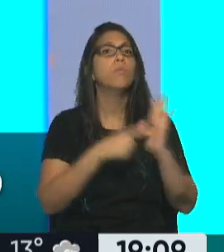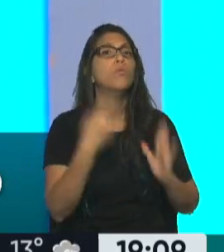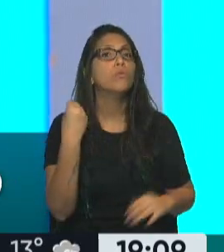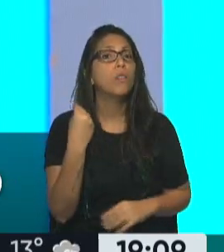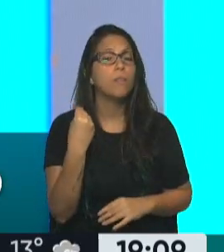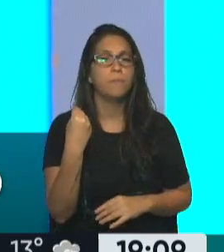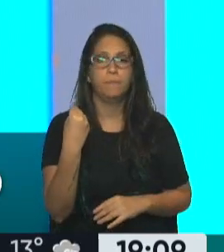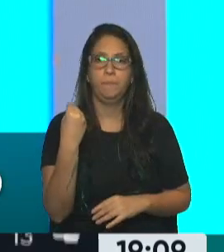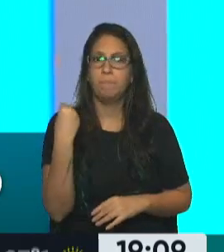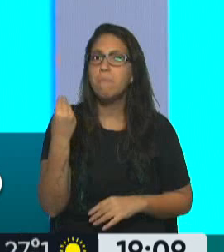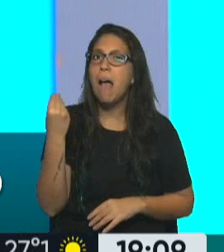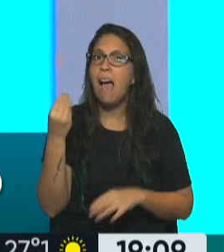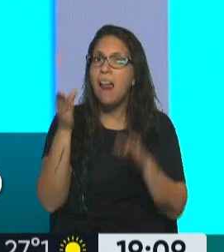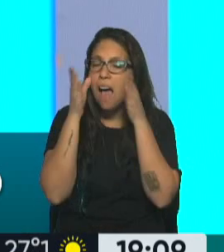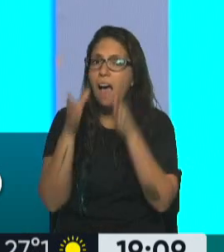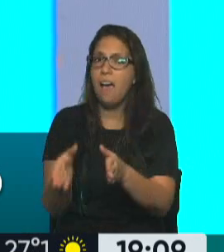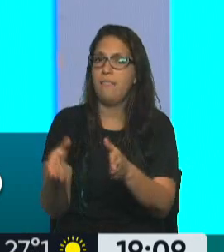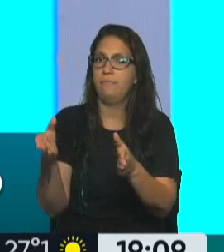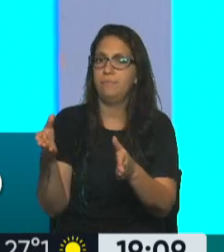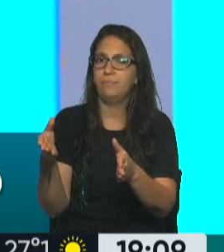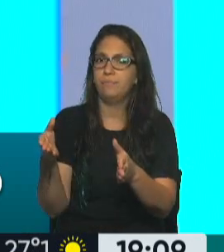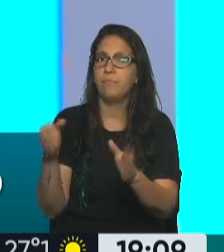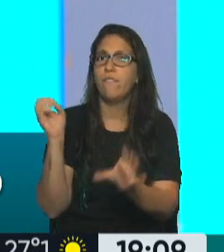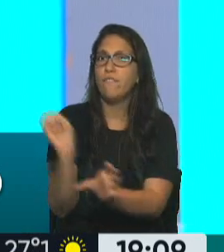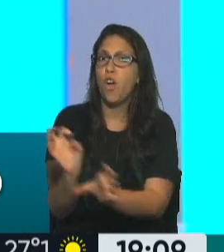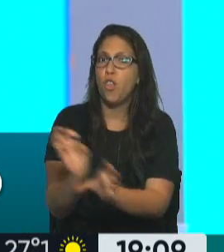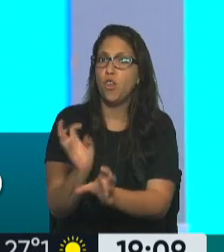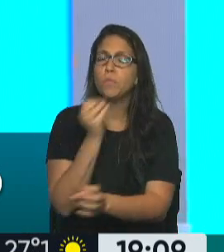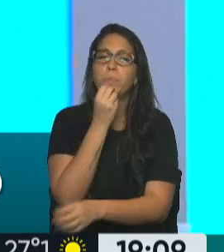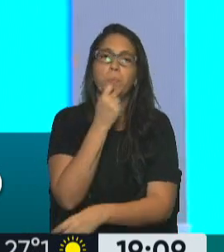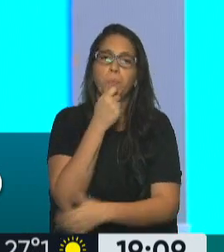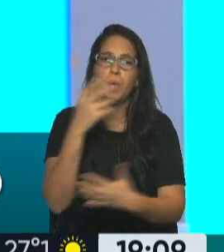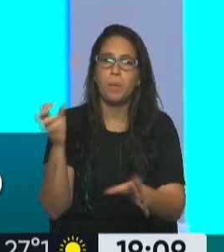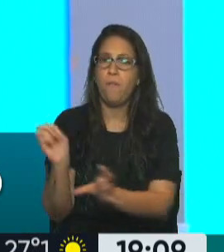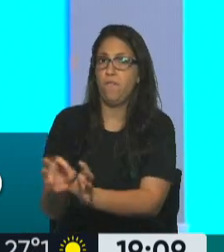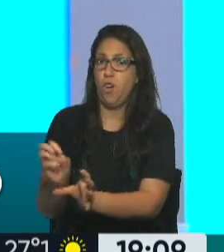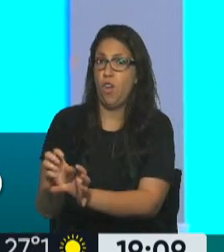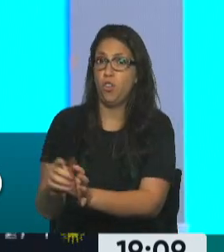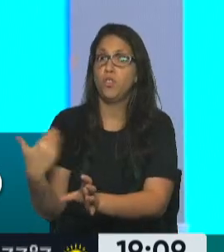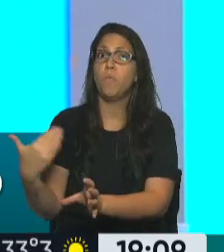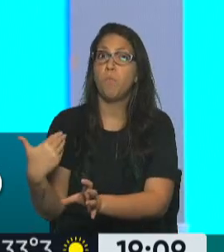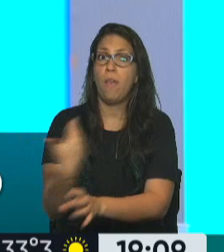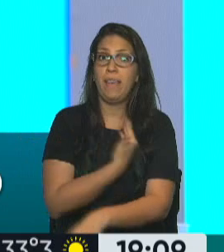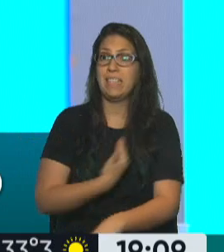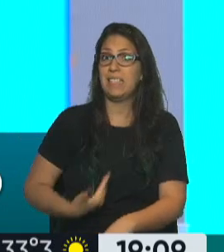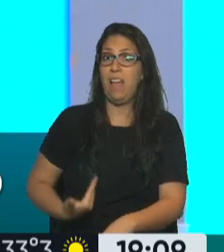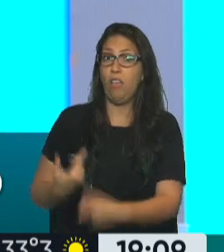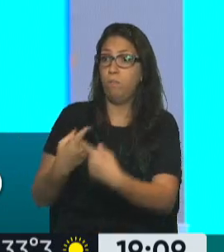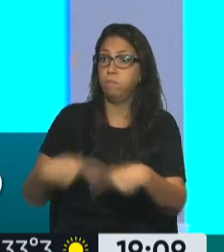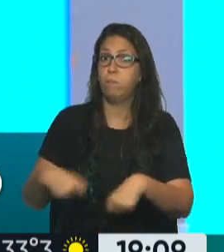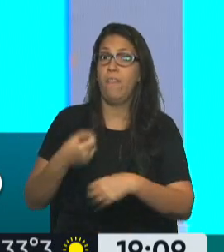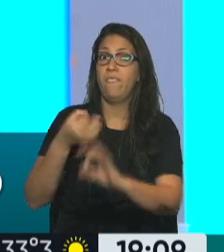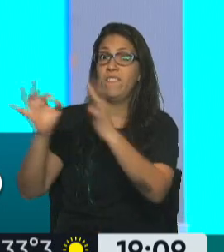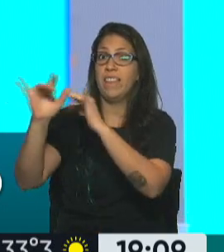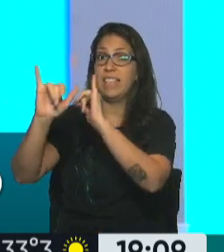para atender cualquier asignación que haya de los fondos Es decir la acilación de fondos que puede el estado vender pero no